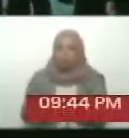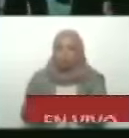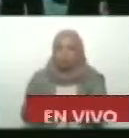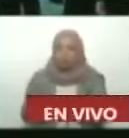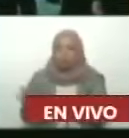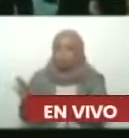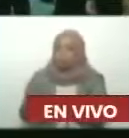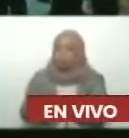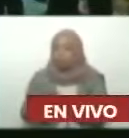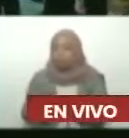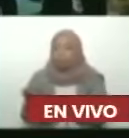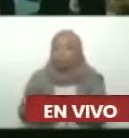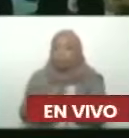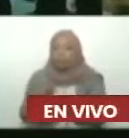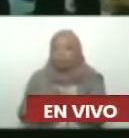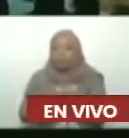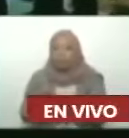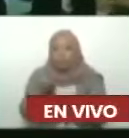una canción.